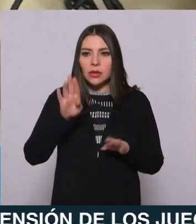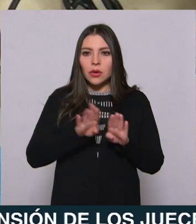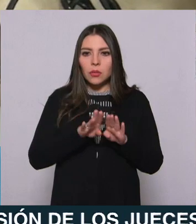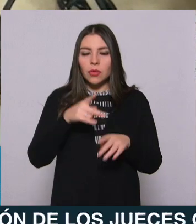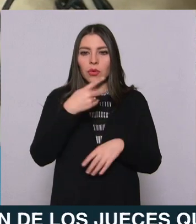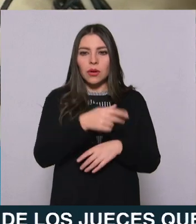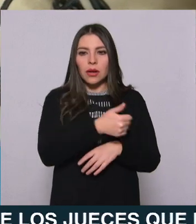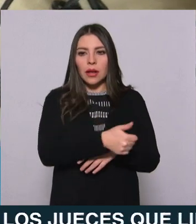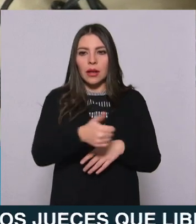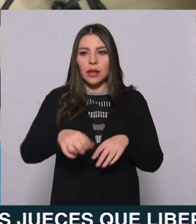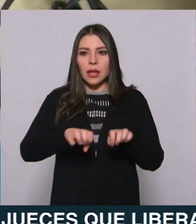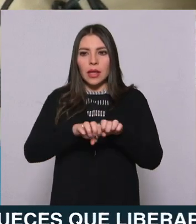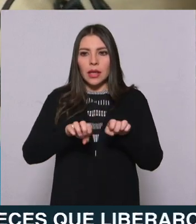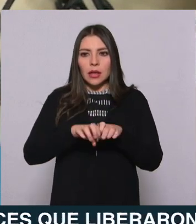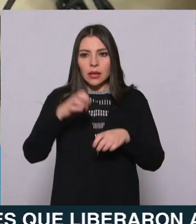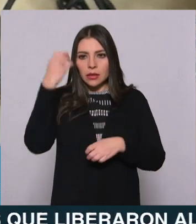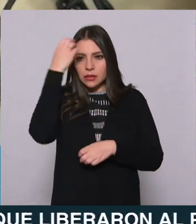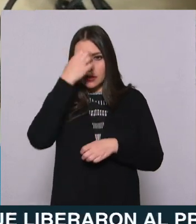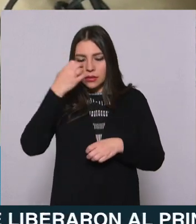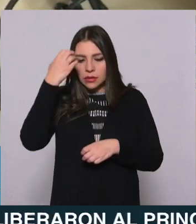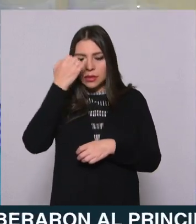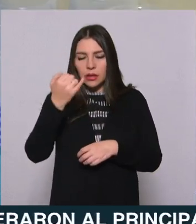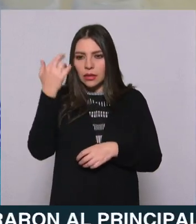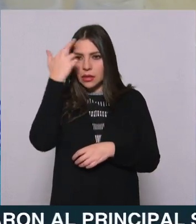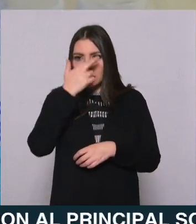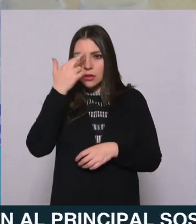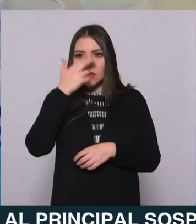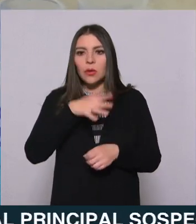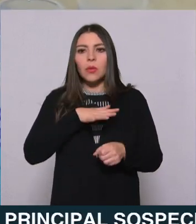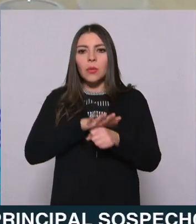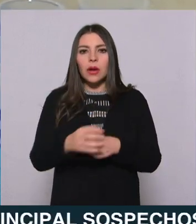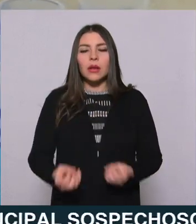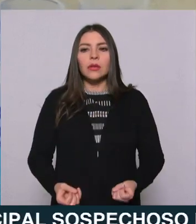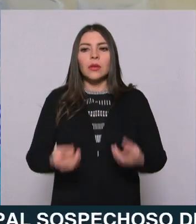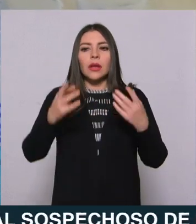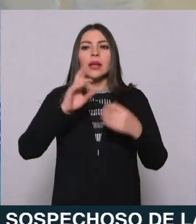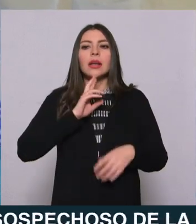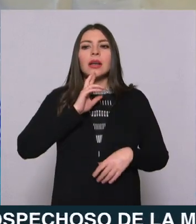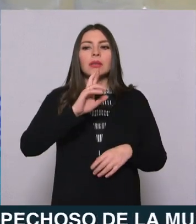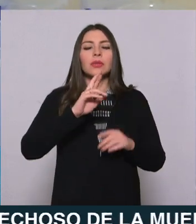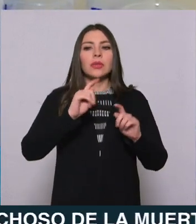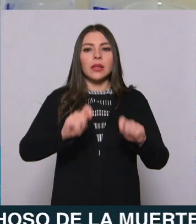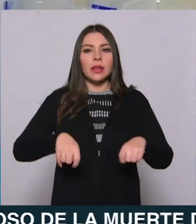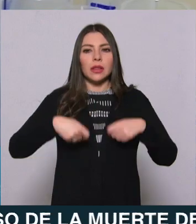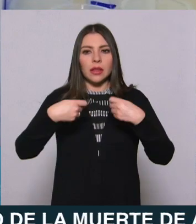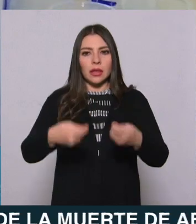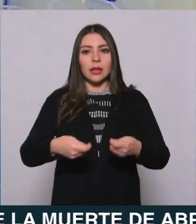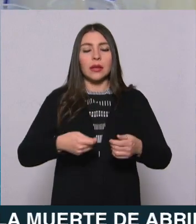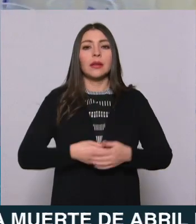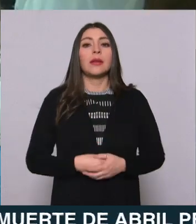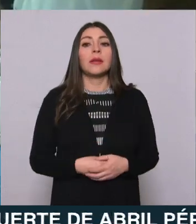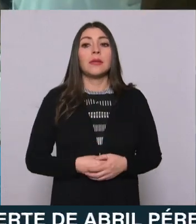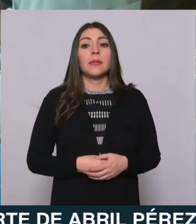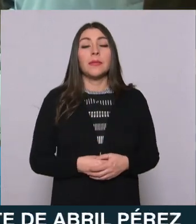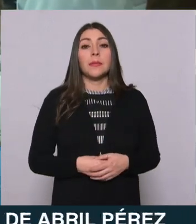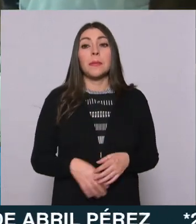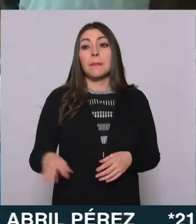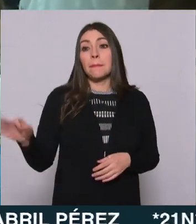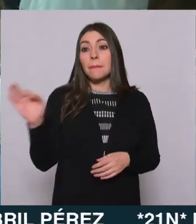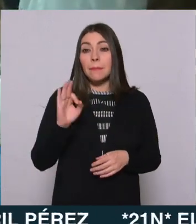equipos y a partir de ello la validación de los resultados que estamos obteniendo y en caso necesario pues se